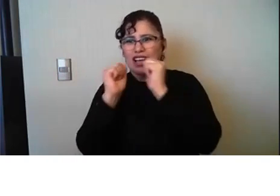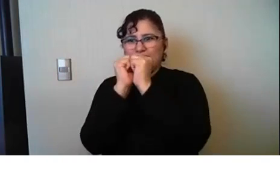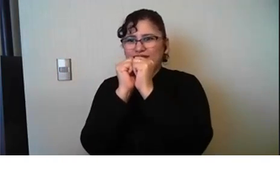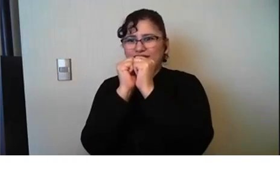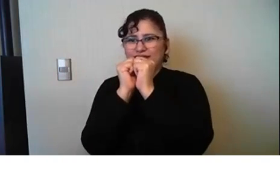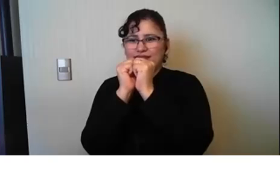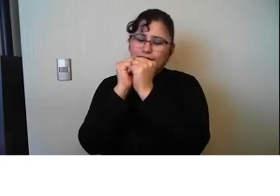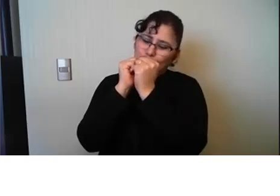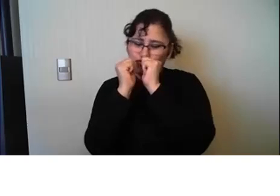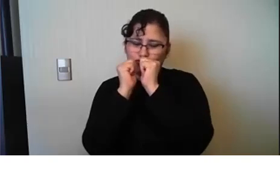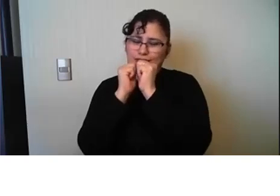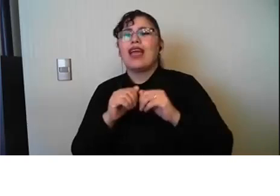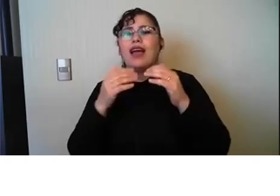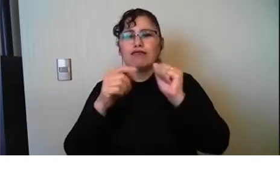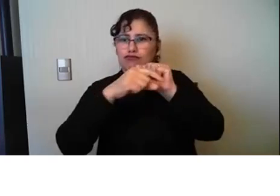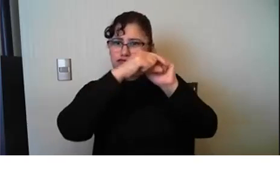está el cuerpo calloso.